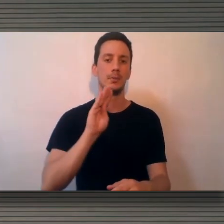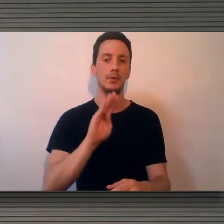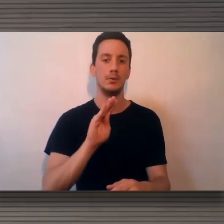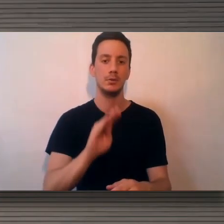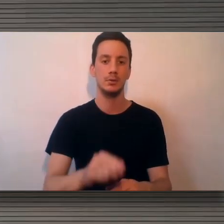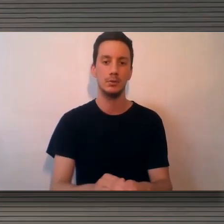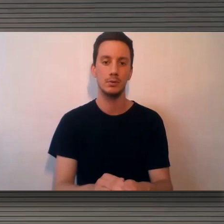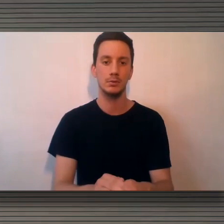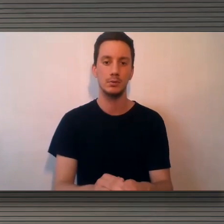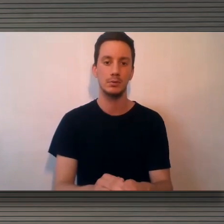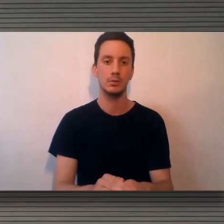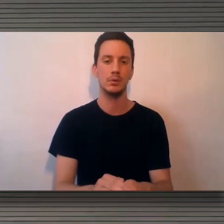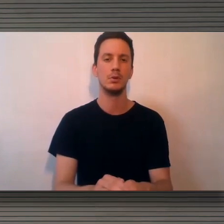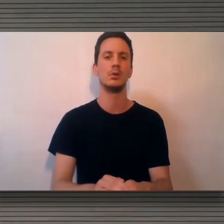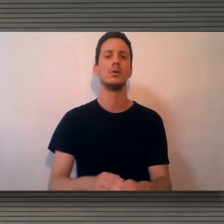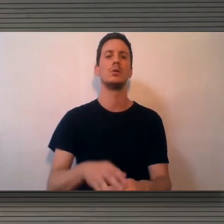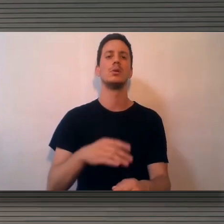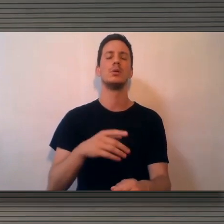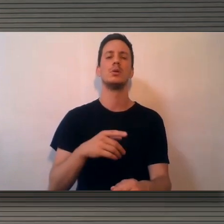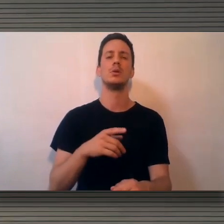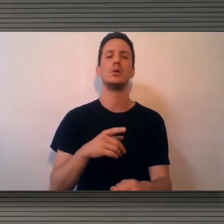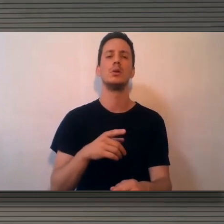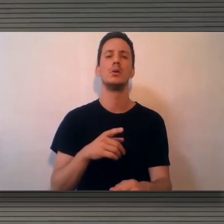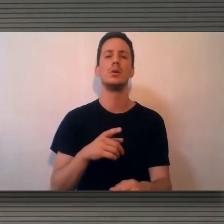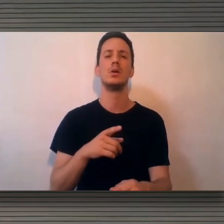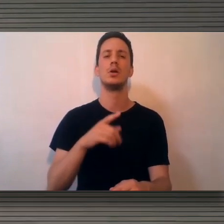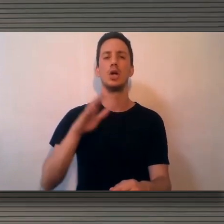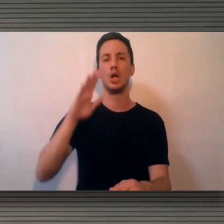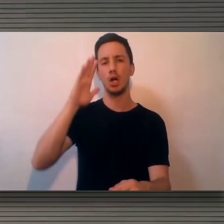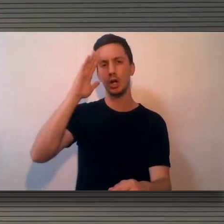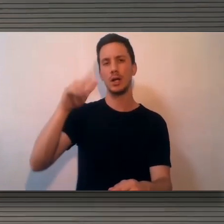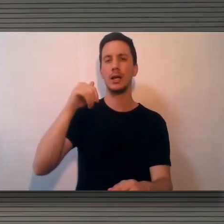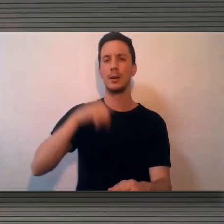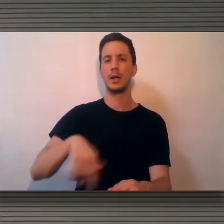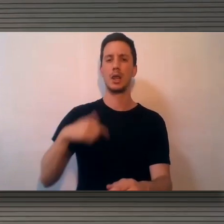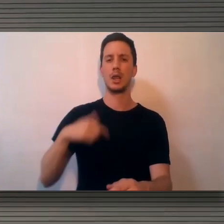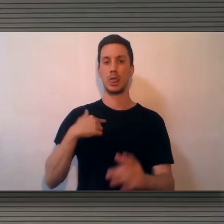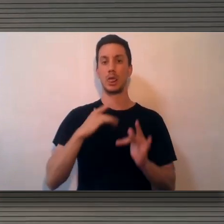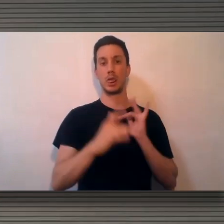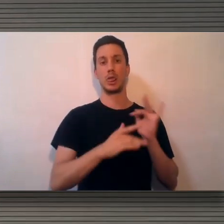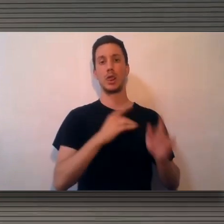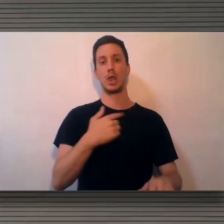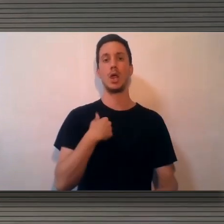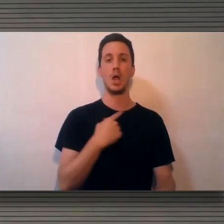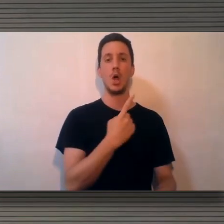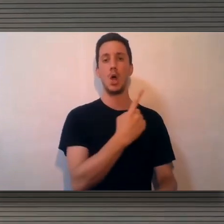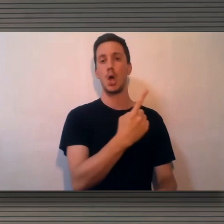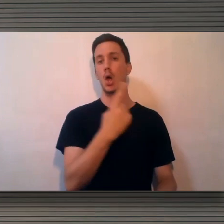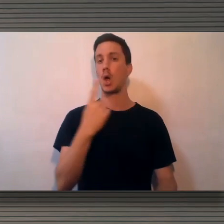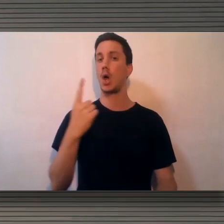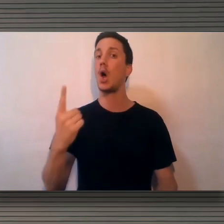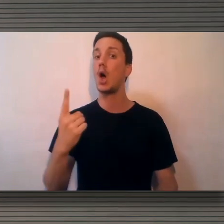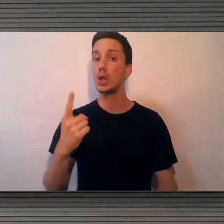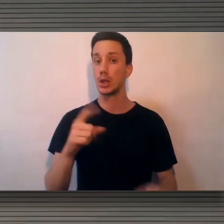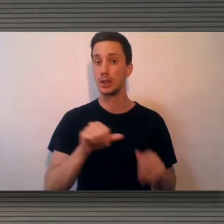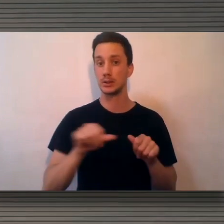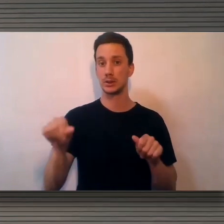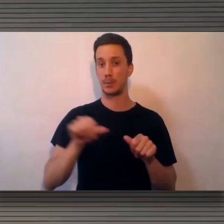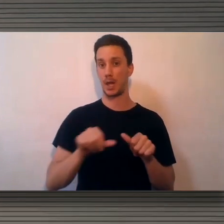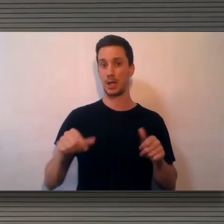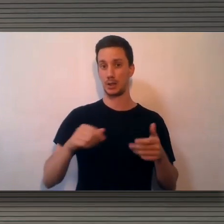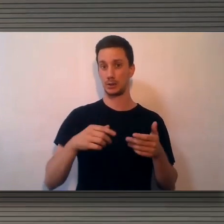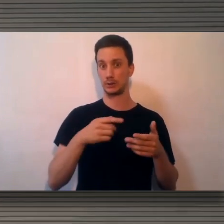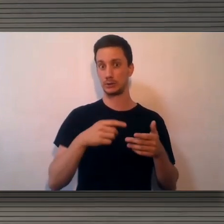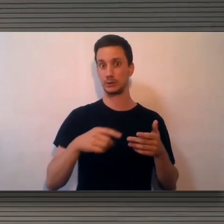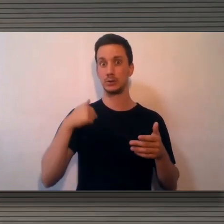Nos dicen, un padre de Luzco nos dice, hola, tenemos un bebé de 11 semanas y le ha salido una mancha roja en la nalga